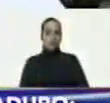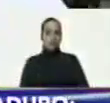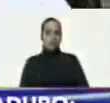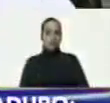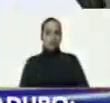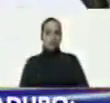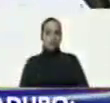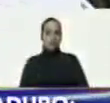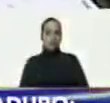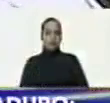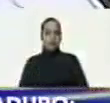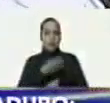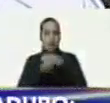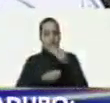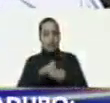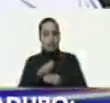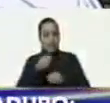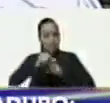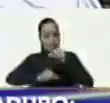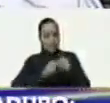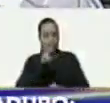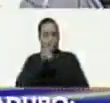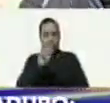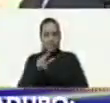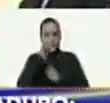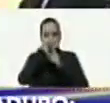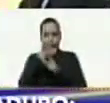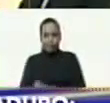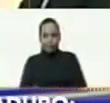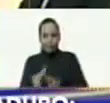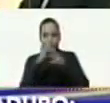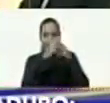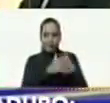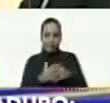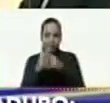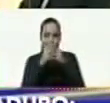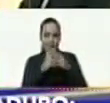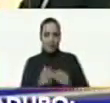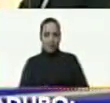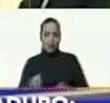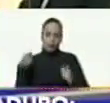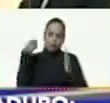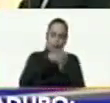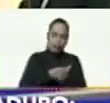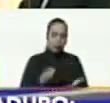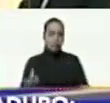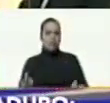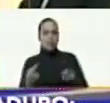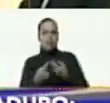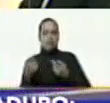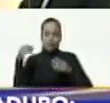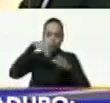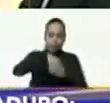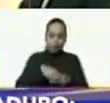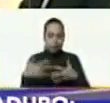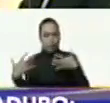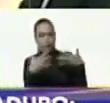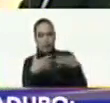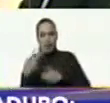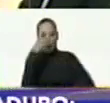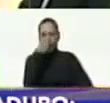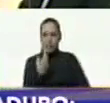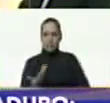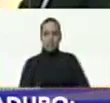Me ha pasado, en el siglo XX se impuso el modelo imperialista. Golpes de Estado, invasiones, miseria, dependencia,